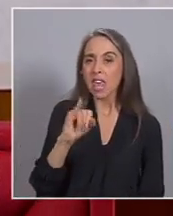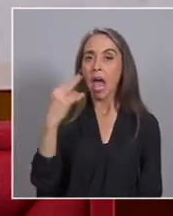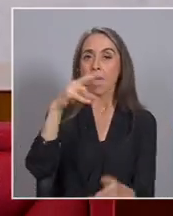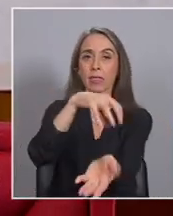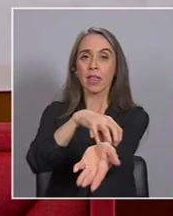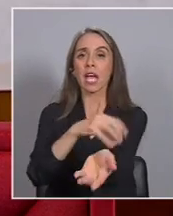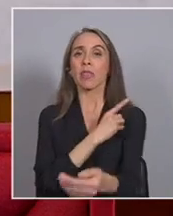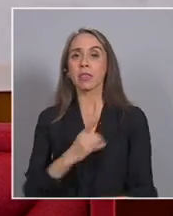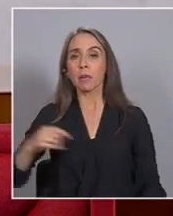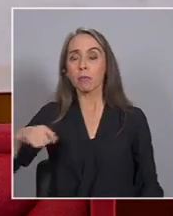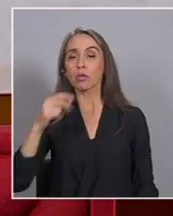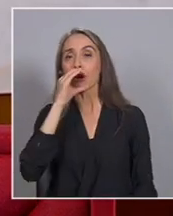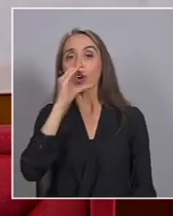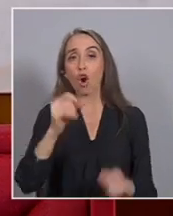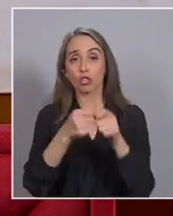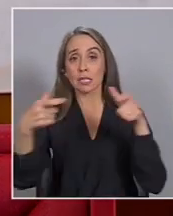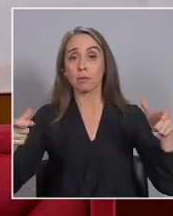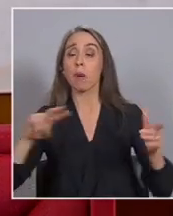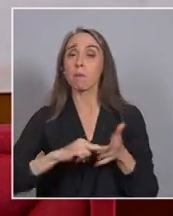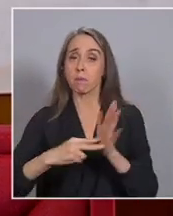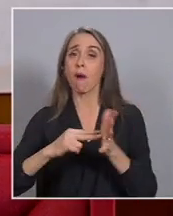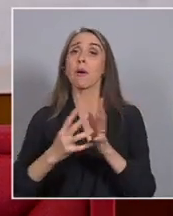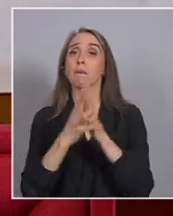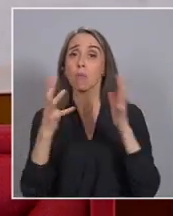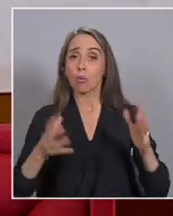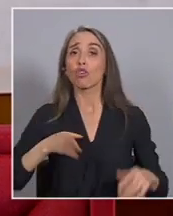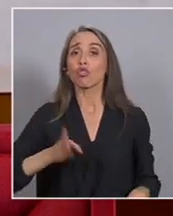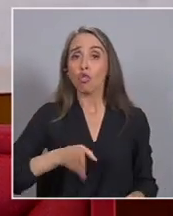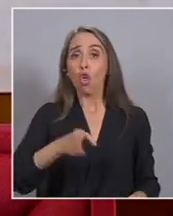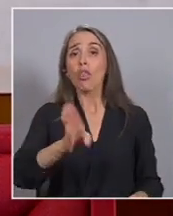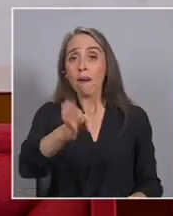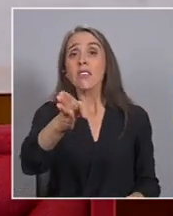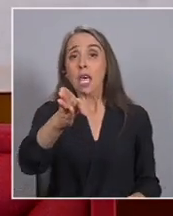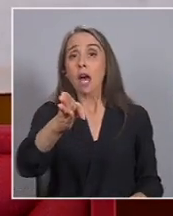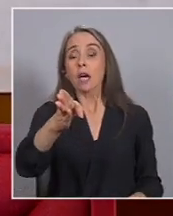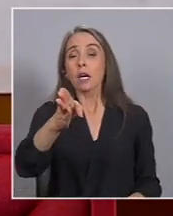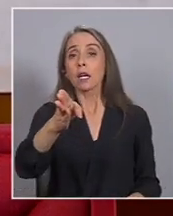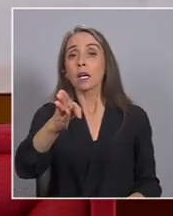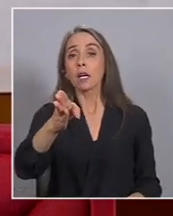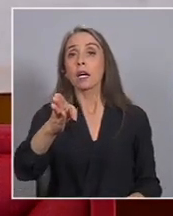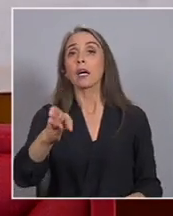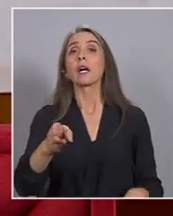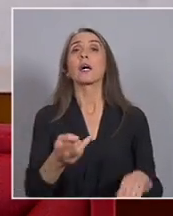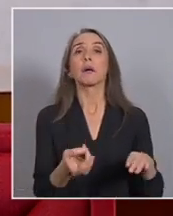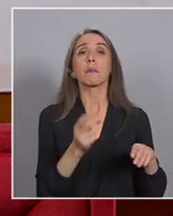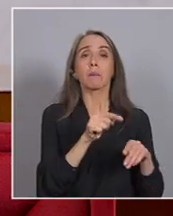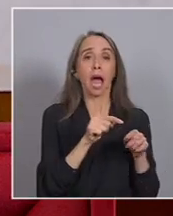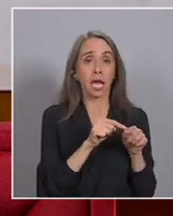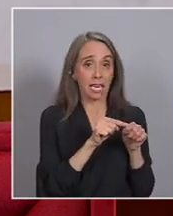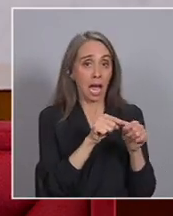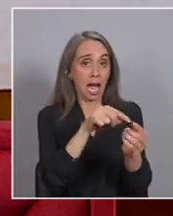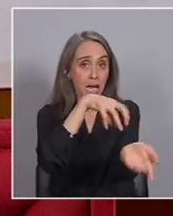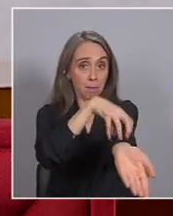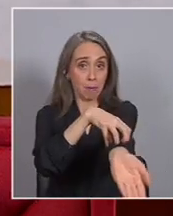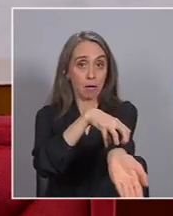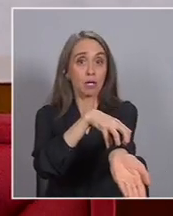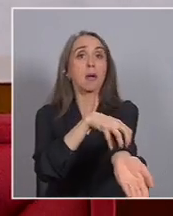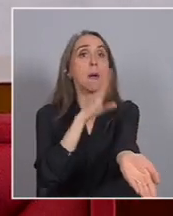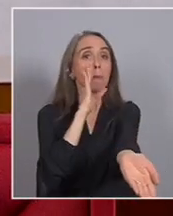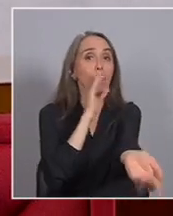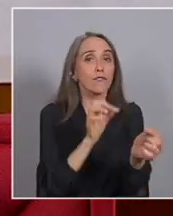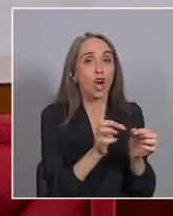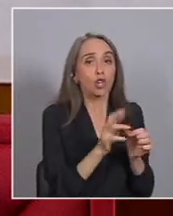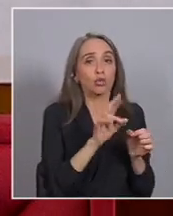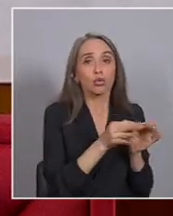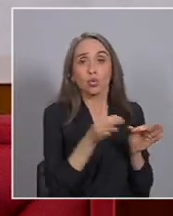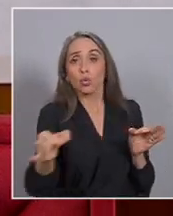del Gran Concepción, de los tremendos problemas que todavía seguimos teniendo en el tránsito al sur del Biobío. También incorporamos